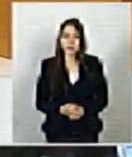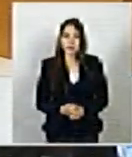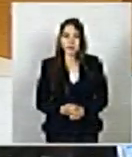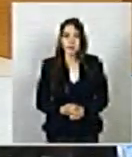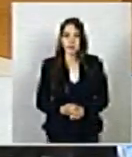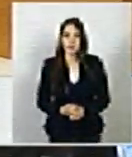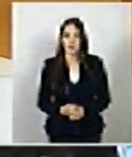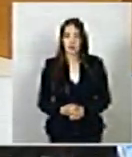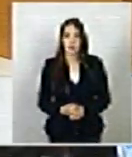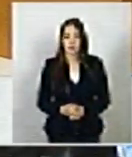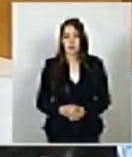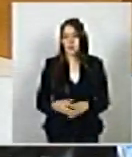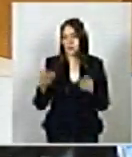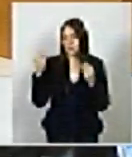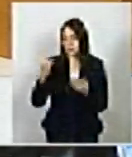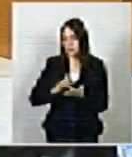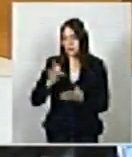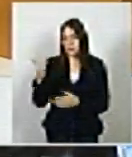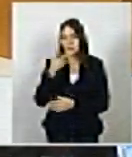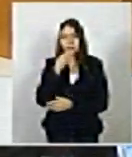muchas gracias diputado